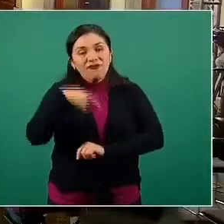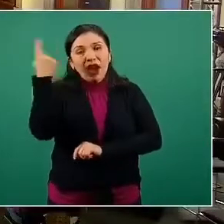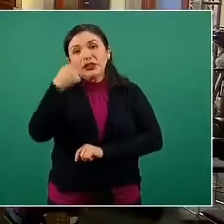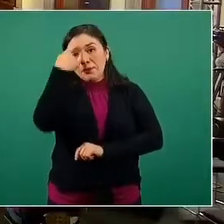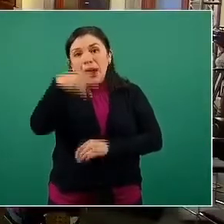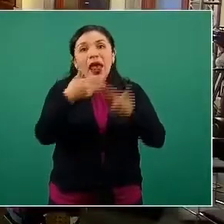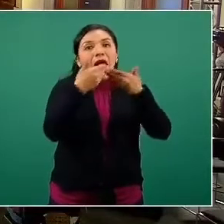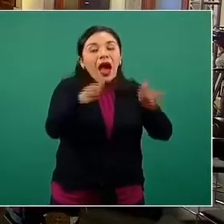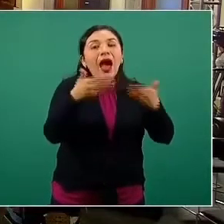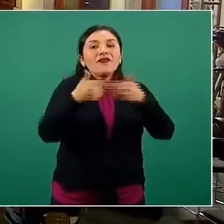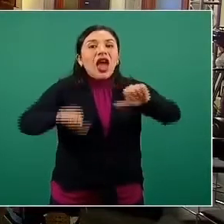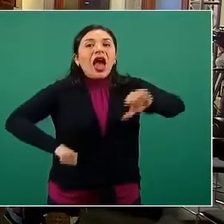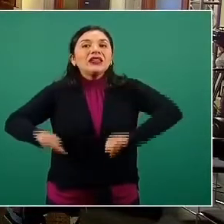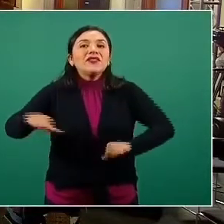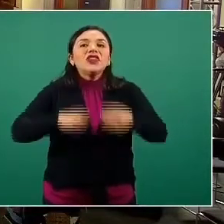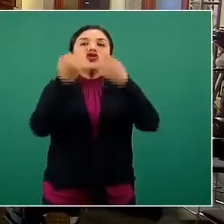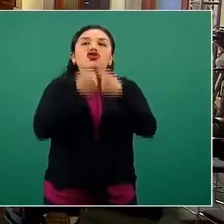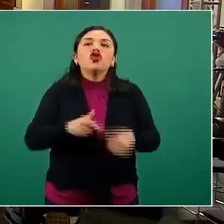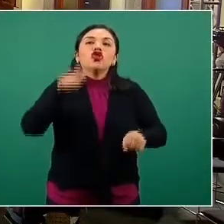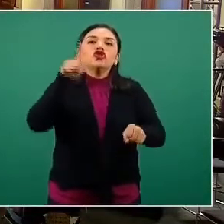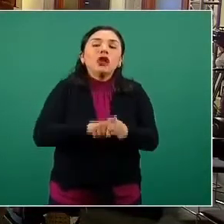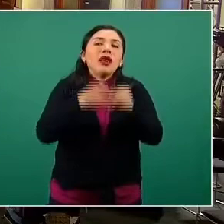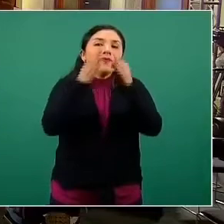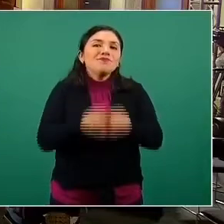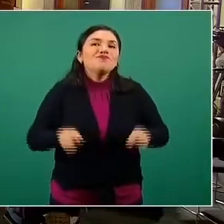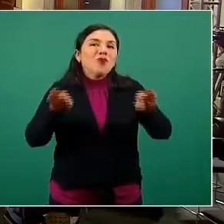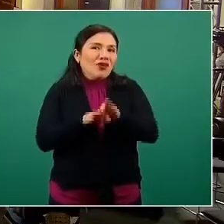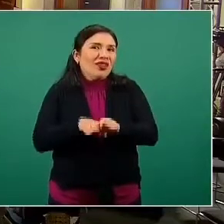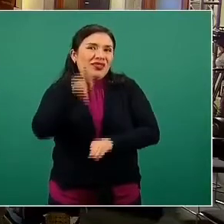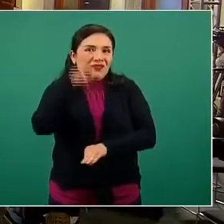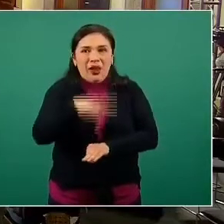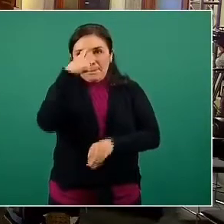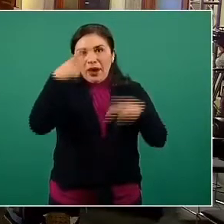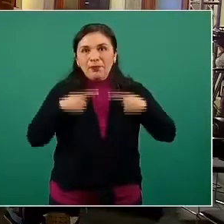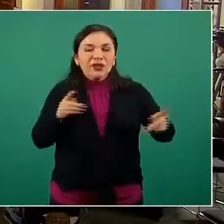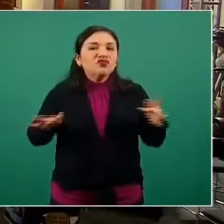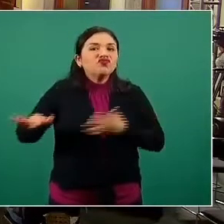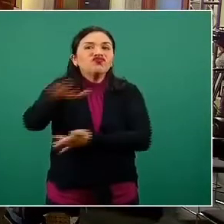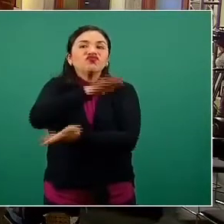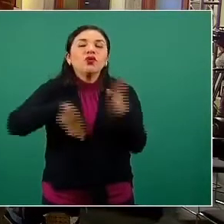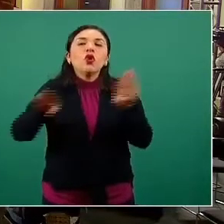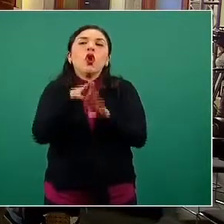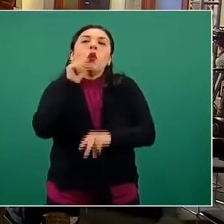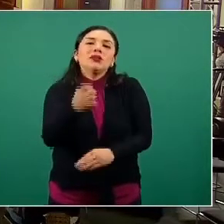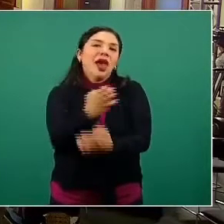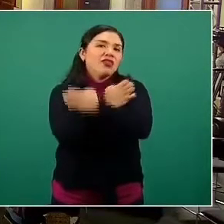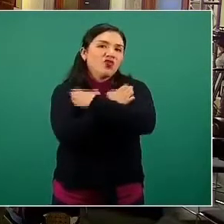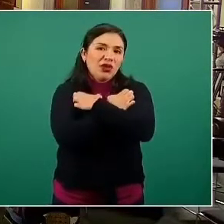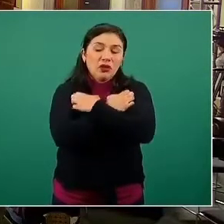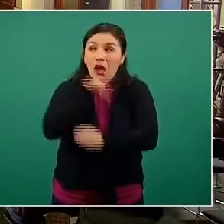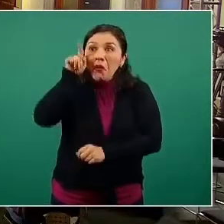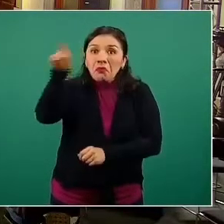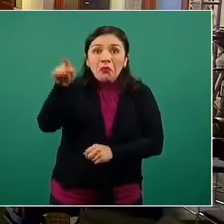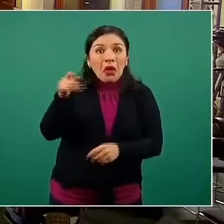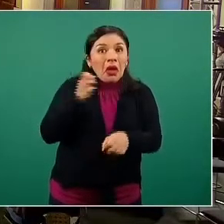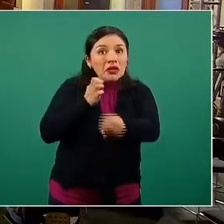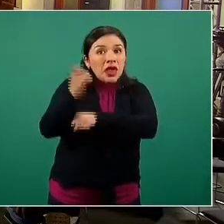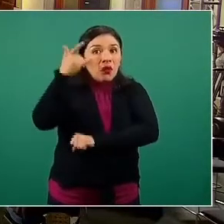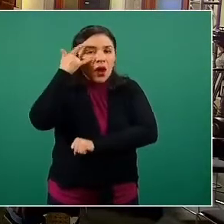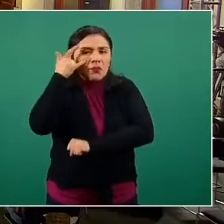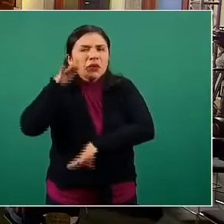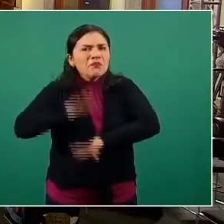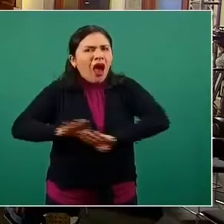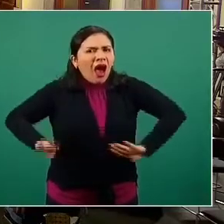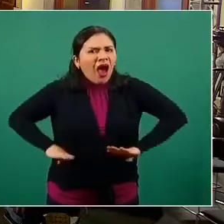la reapertura de actividades sociales de importancia pública, como la educación, en un estado que característicamente